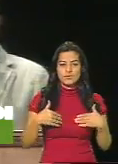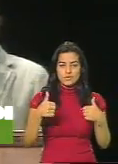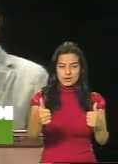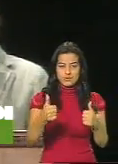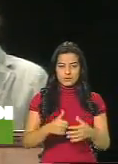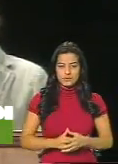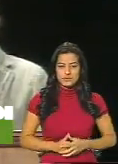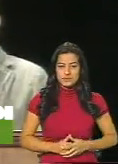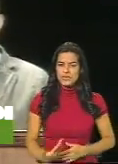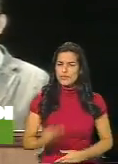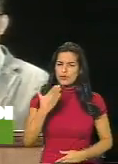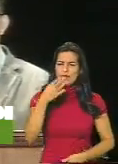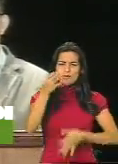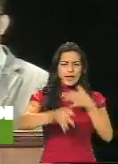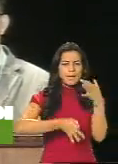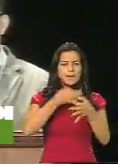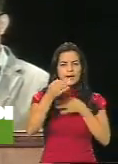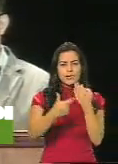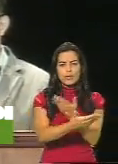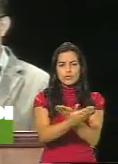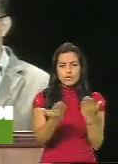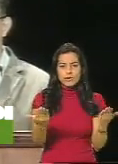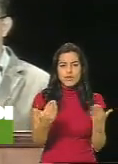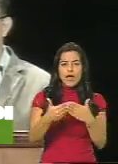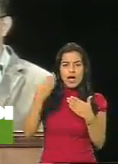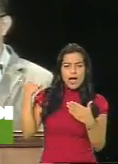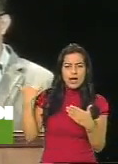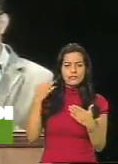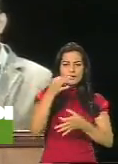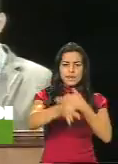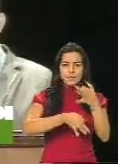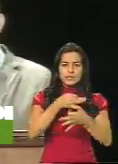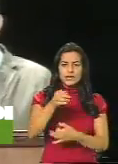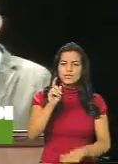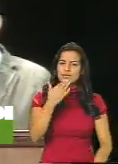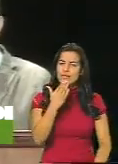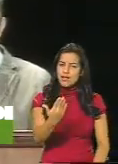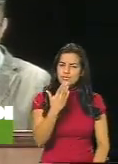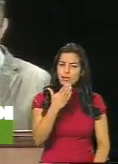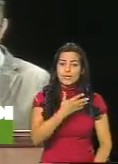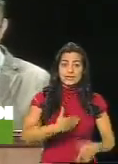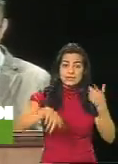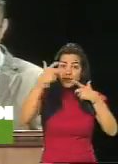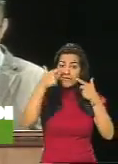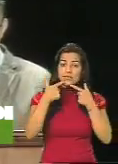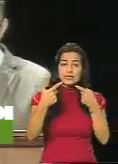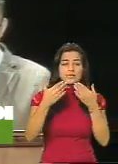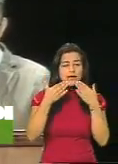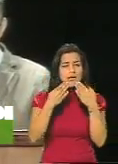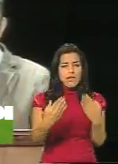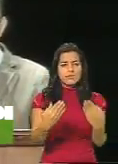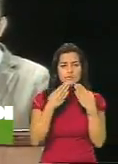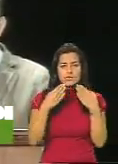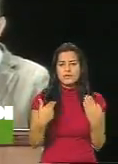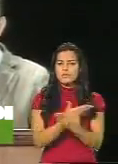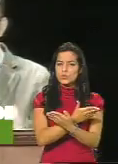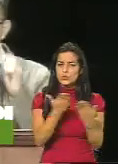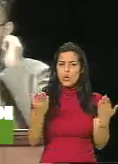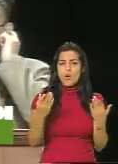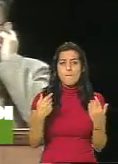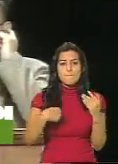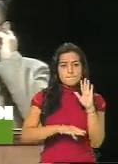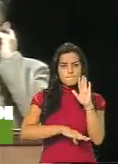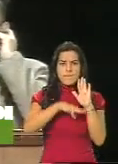importante destacar, como lo decía anteriormente, el agradecimiento del comandante presidente a la